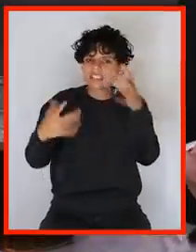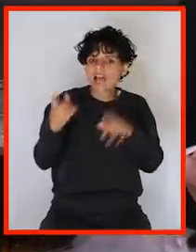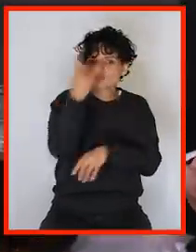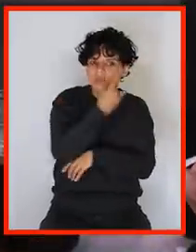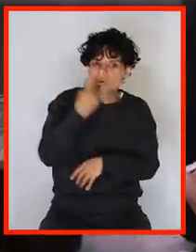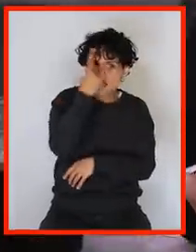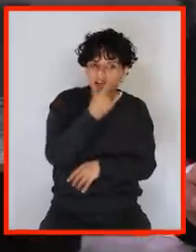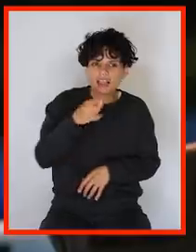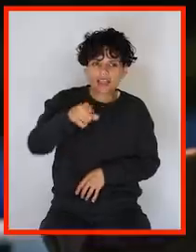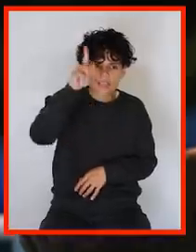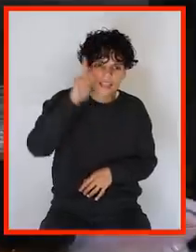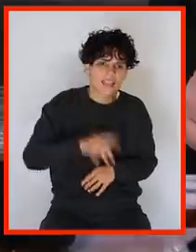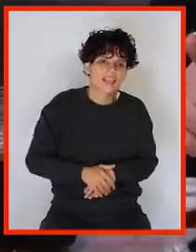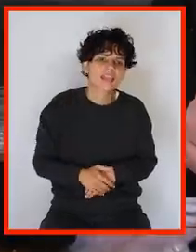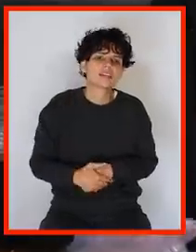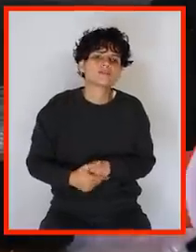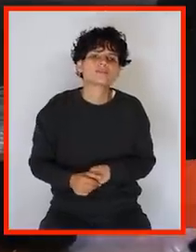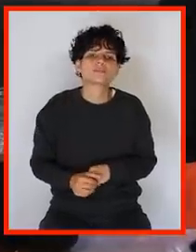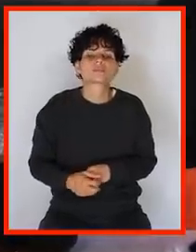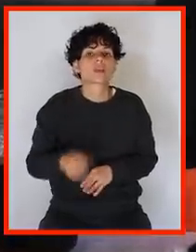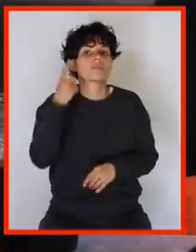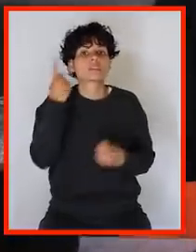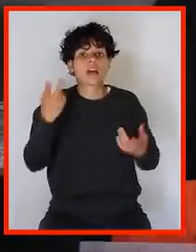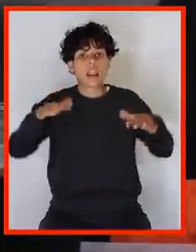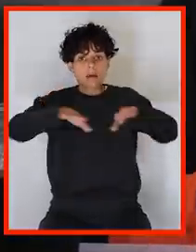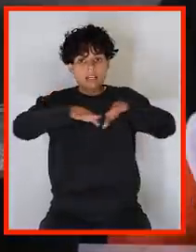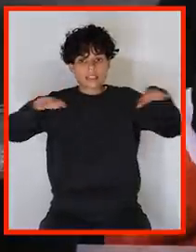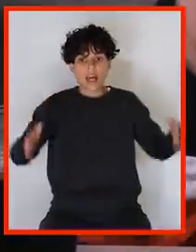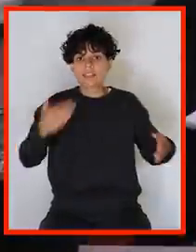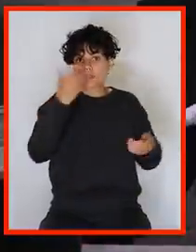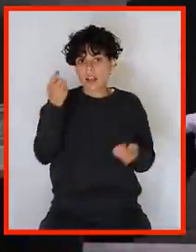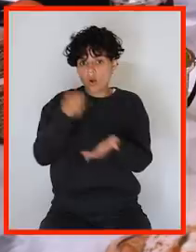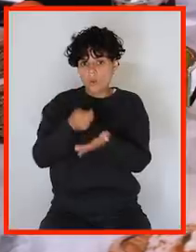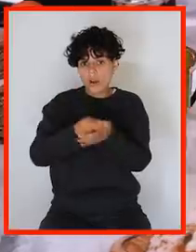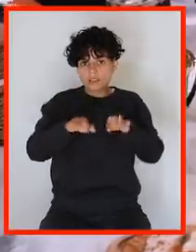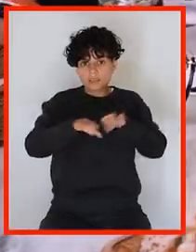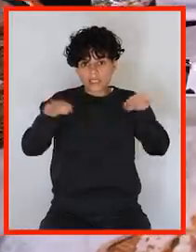Estamos. Te cosiste, weón. Una buena. Tenía una mesa. He comprado una mesa especial.